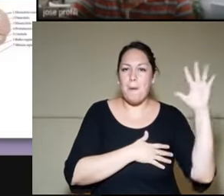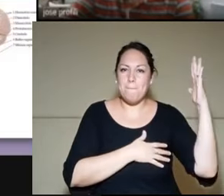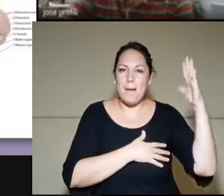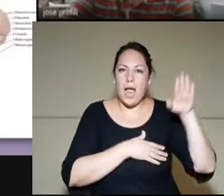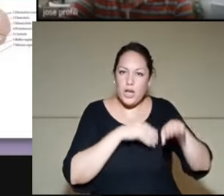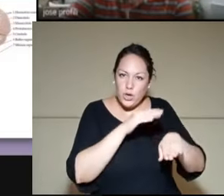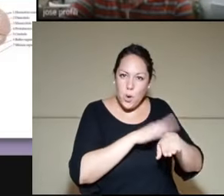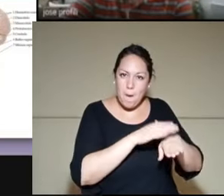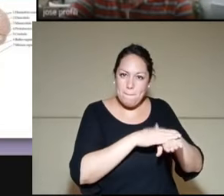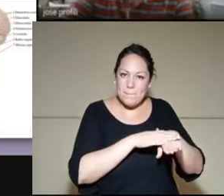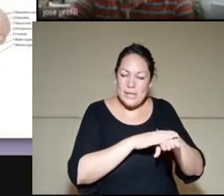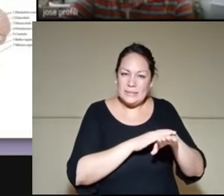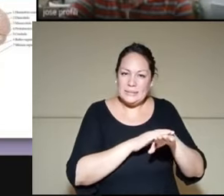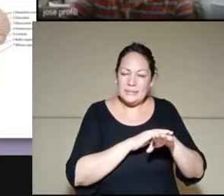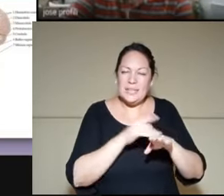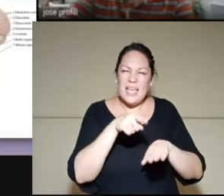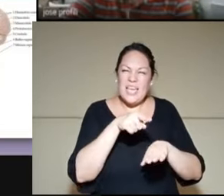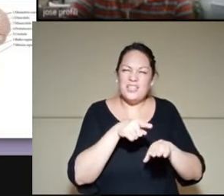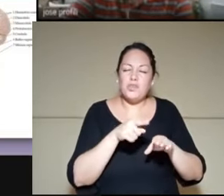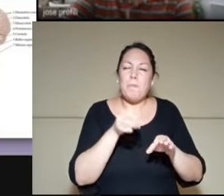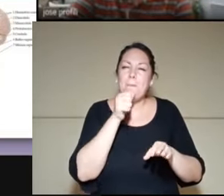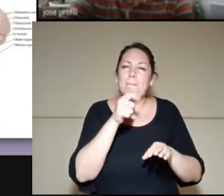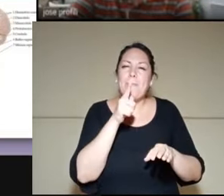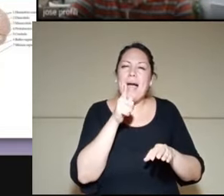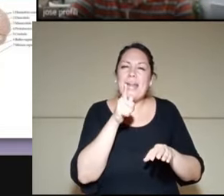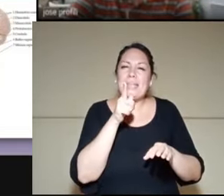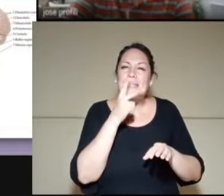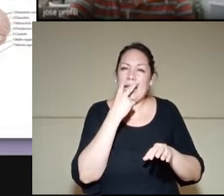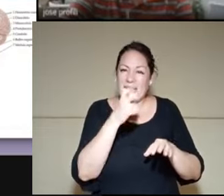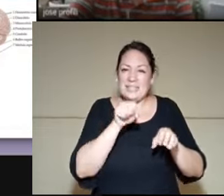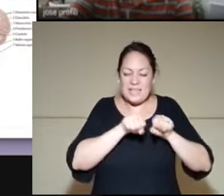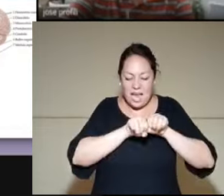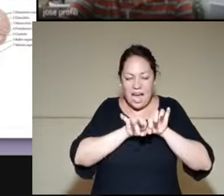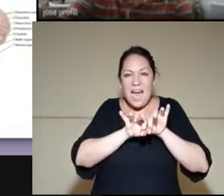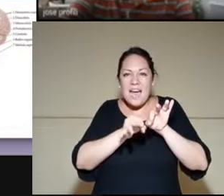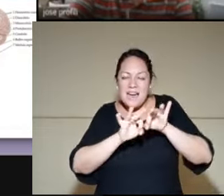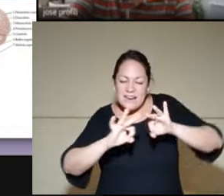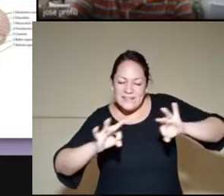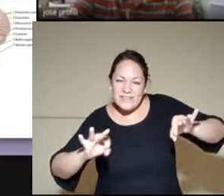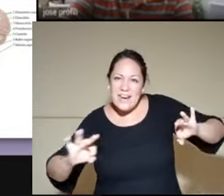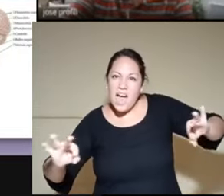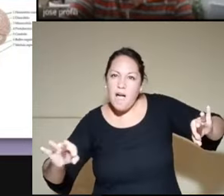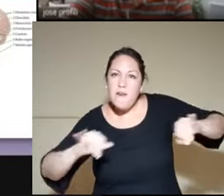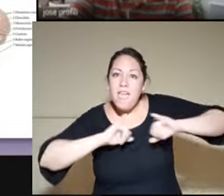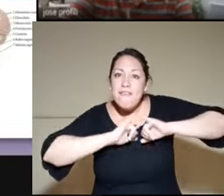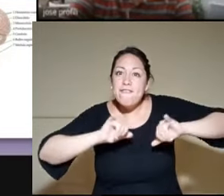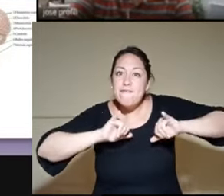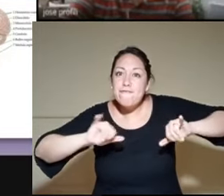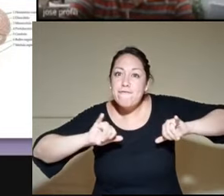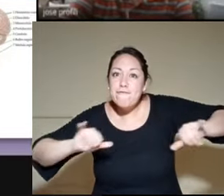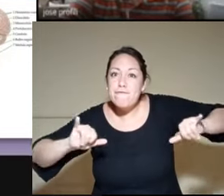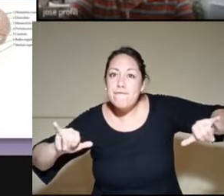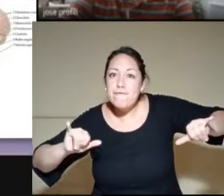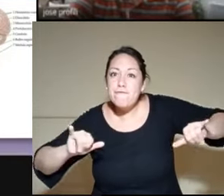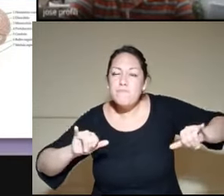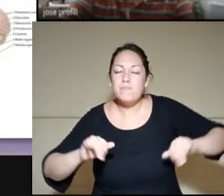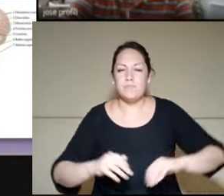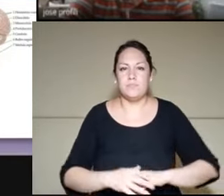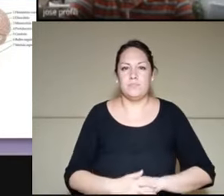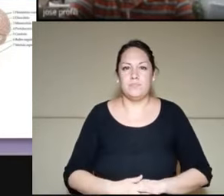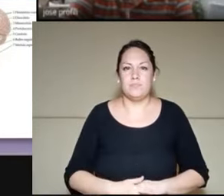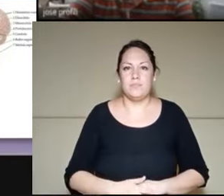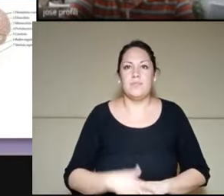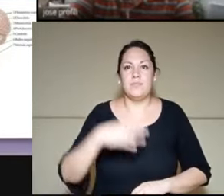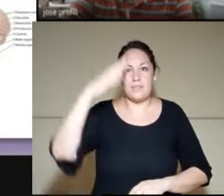pies. Entonces, todos los nervios son como cables, que son los que conducen información